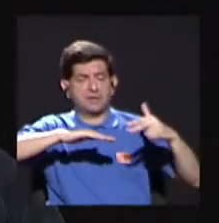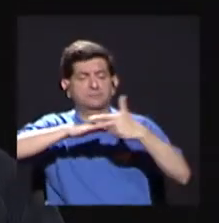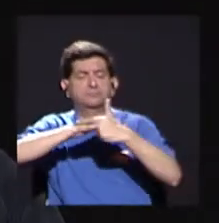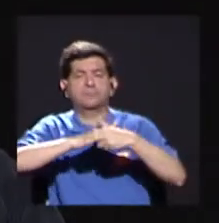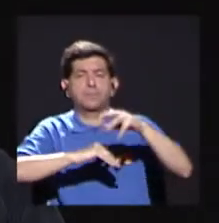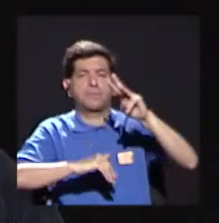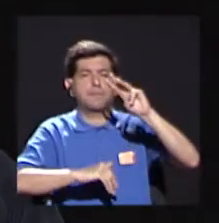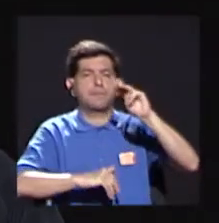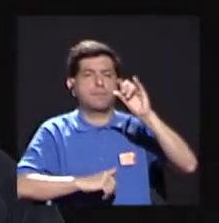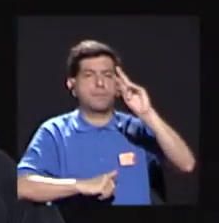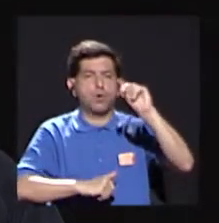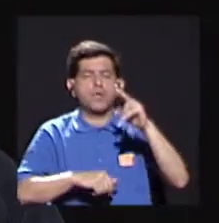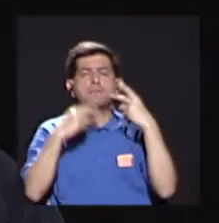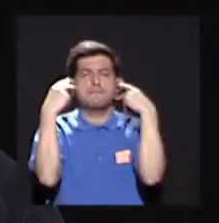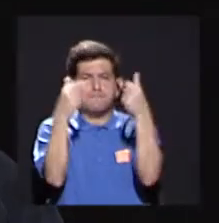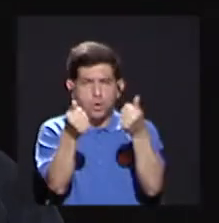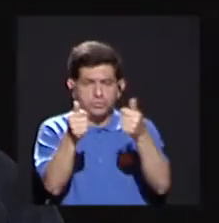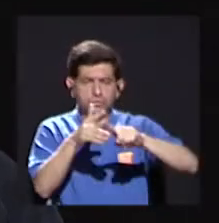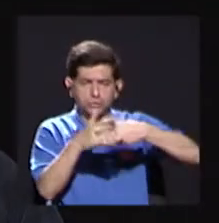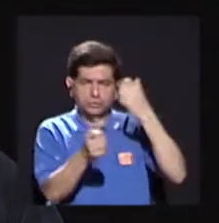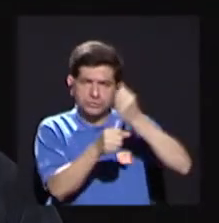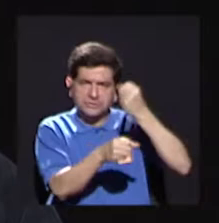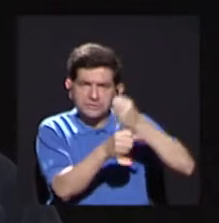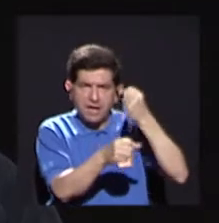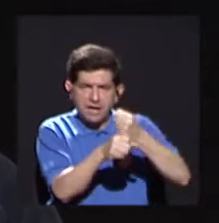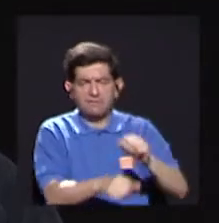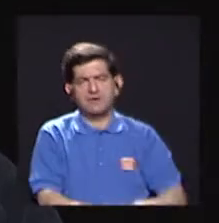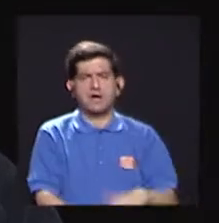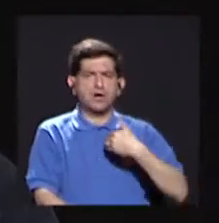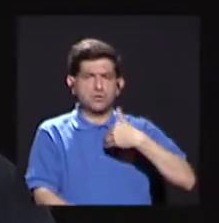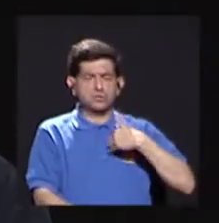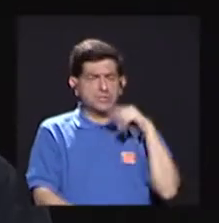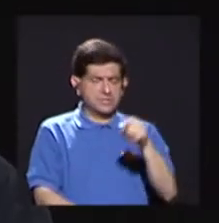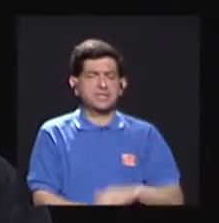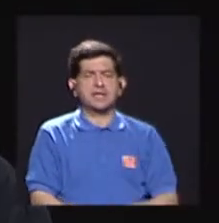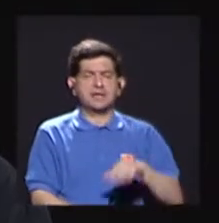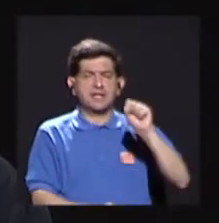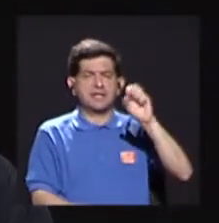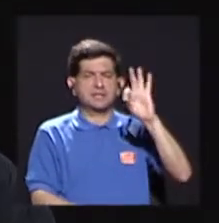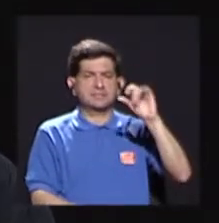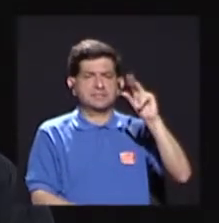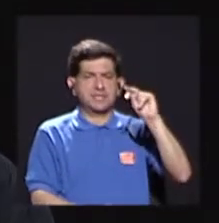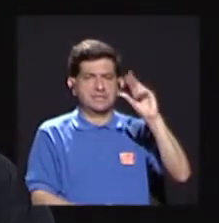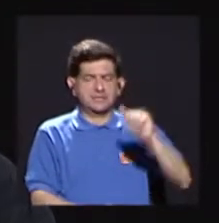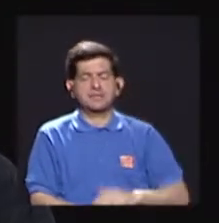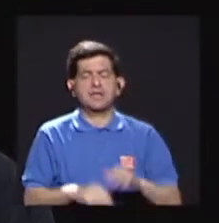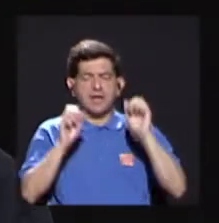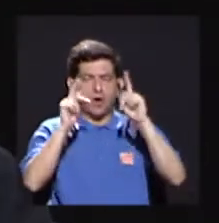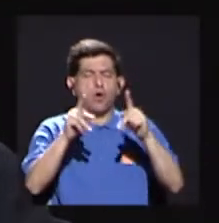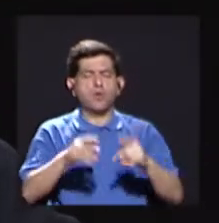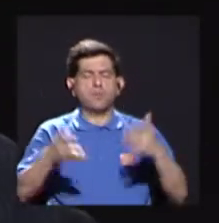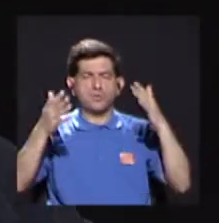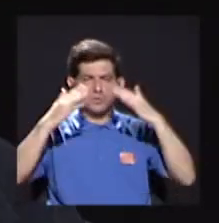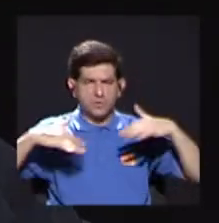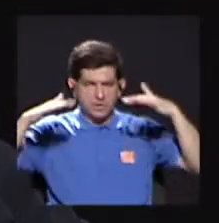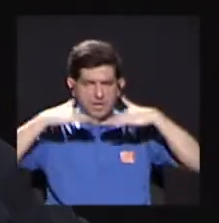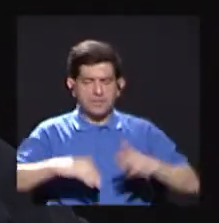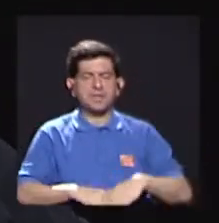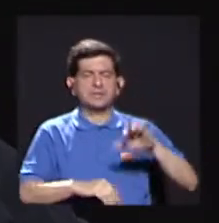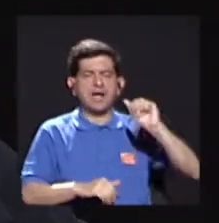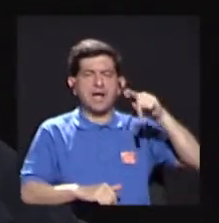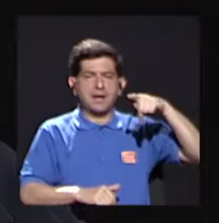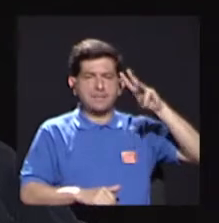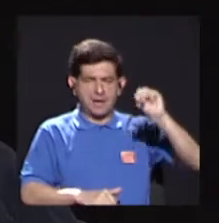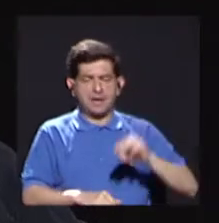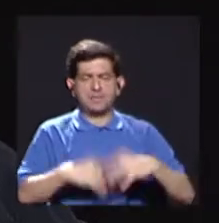este pronto para que se inicien las obras sea y venga si se te concede la viabilidad ambiental apm terminals y se